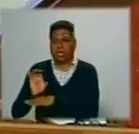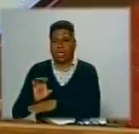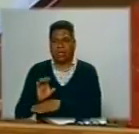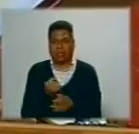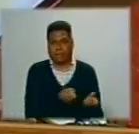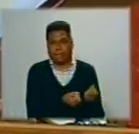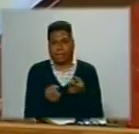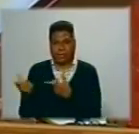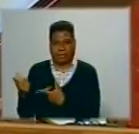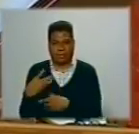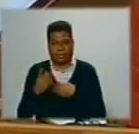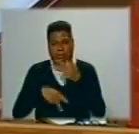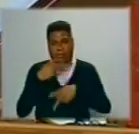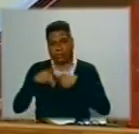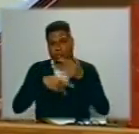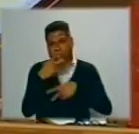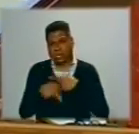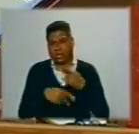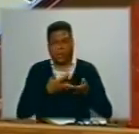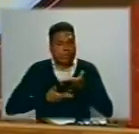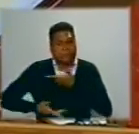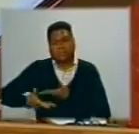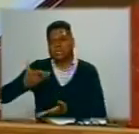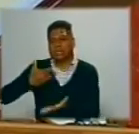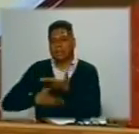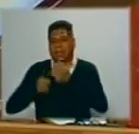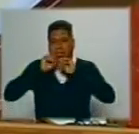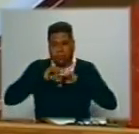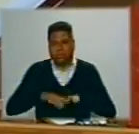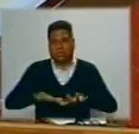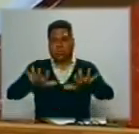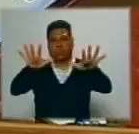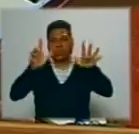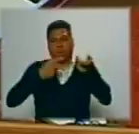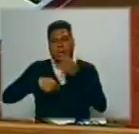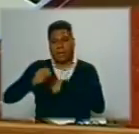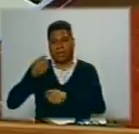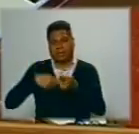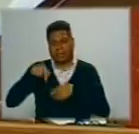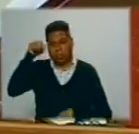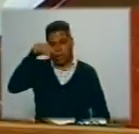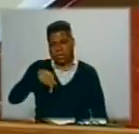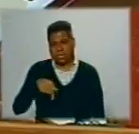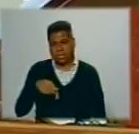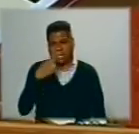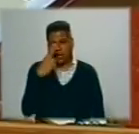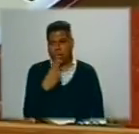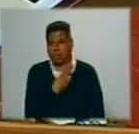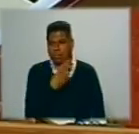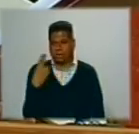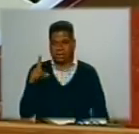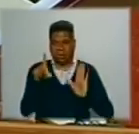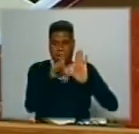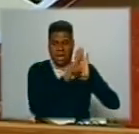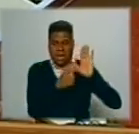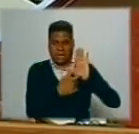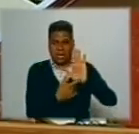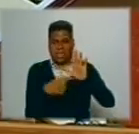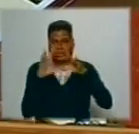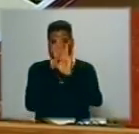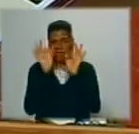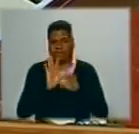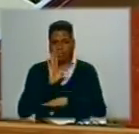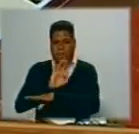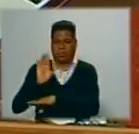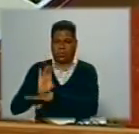transportados, manufacturados, circulados, intercambiados, distribuidos y comercializados en cumplimiento de las normas jurídicas en materia de